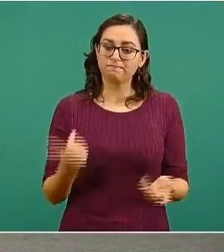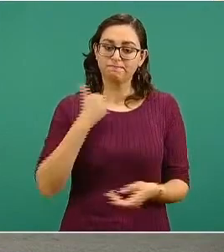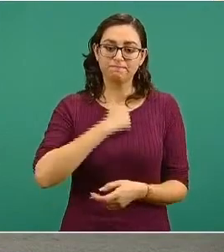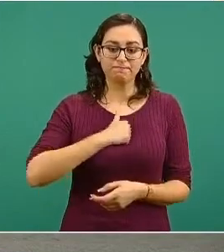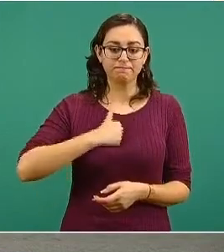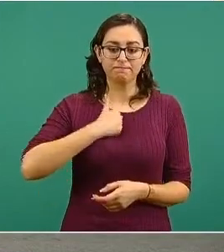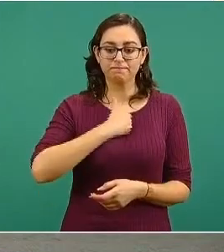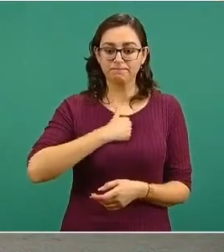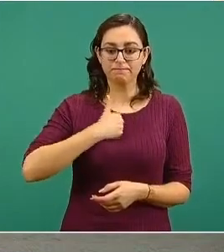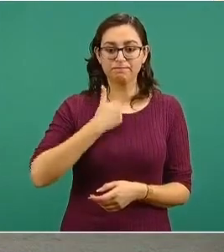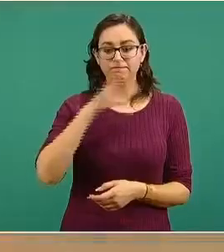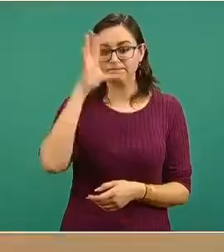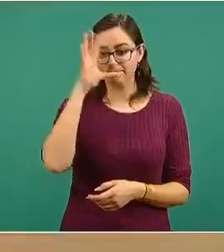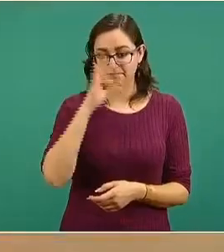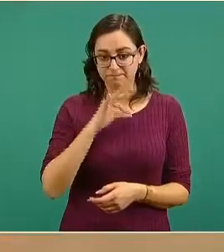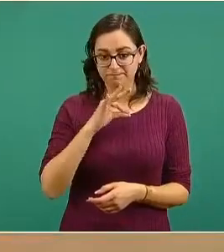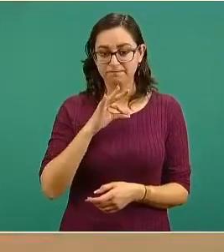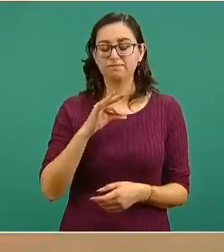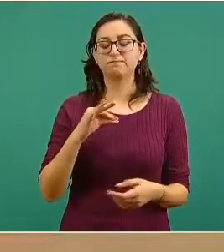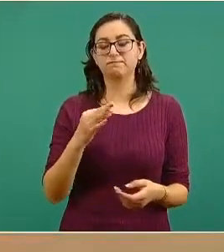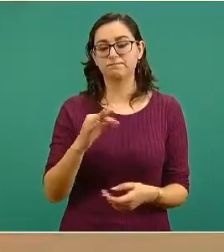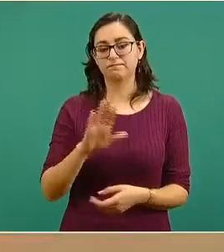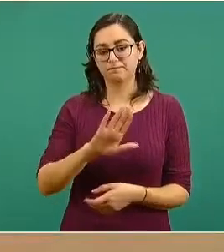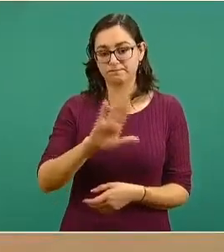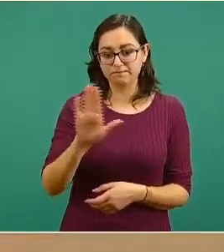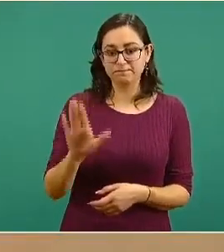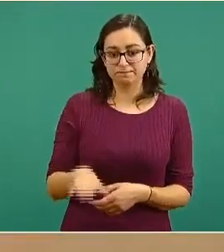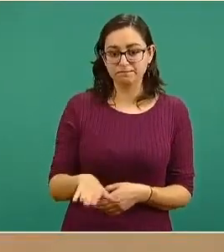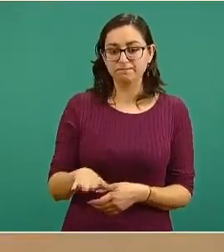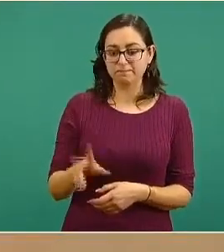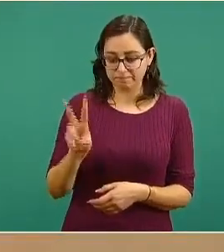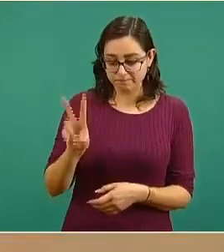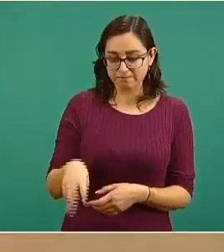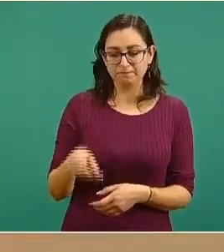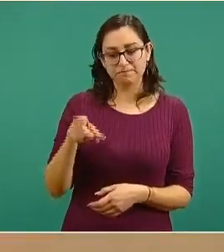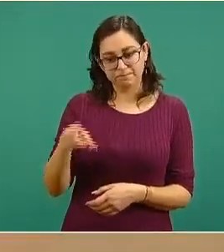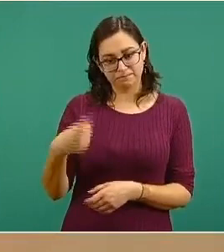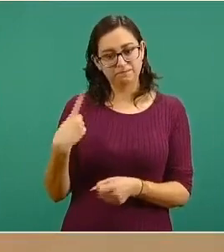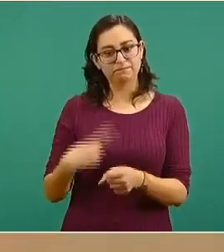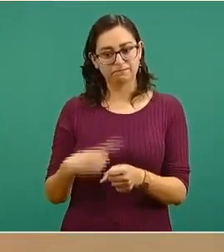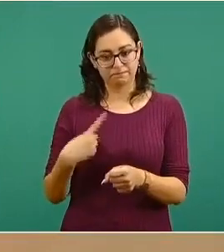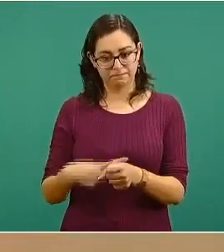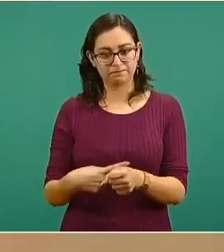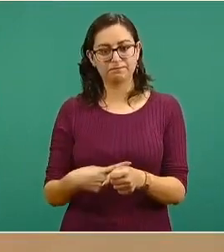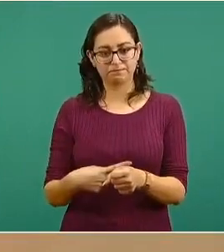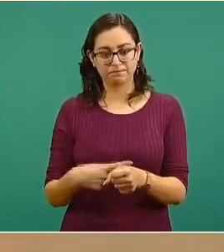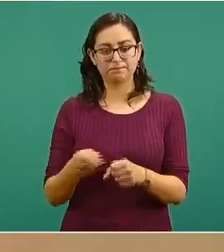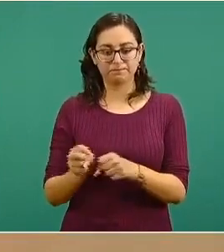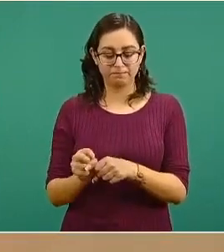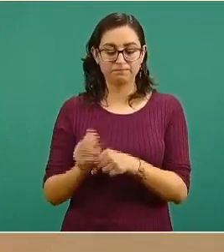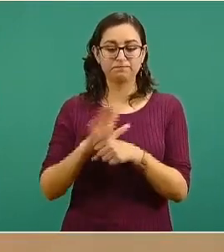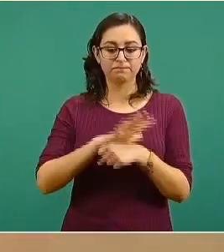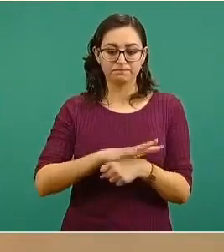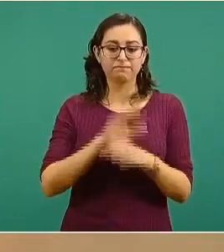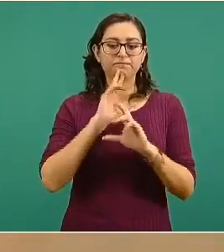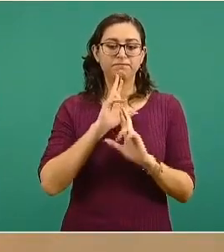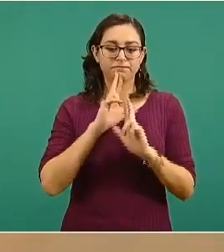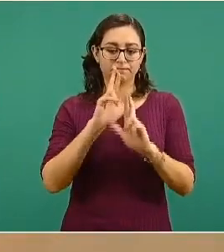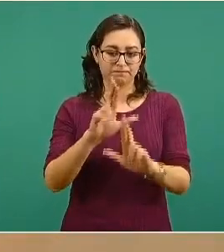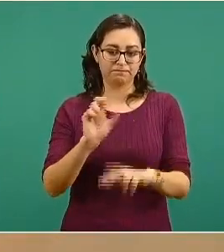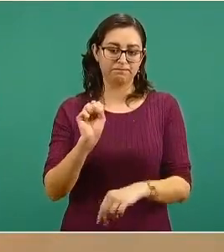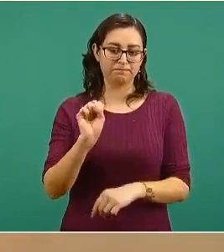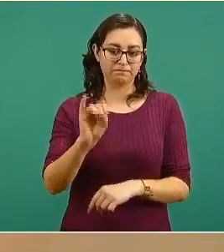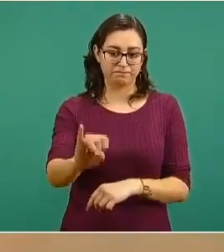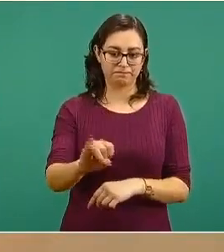han perdido la vida y se ha confirmado que esta defunción tenía un resultado positivo al